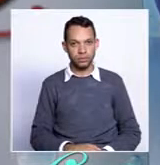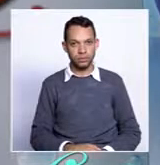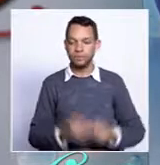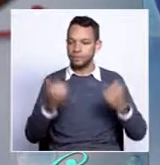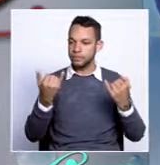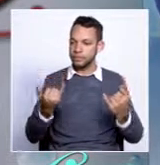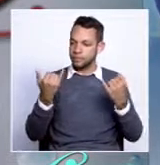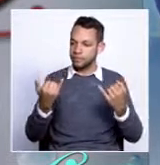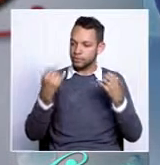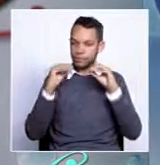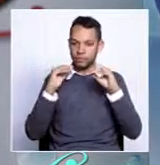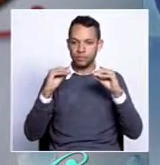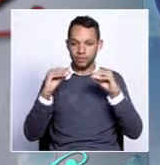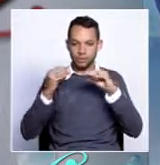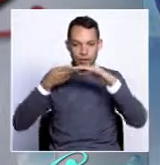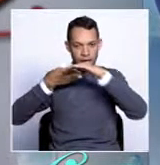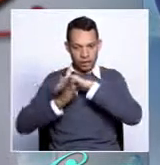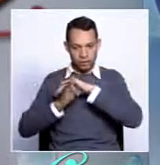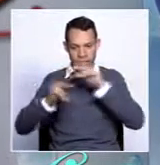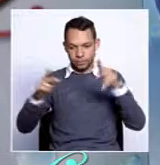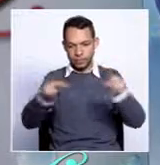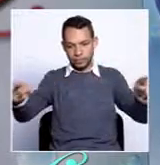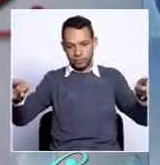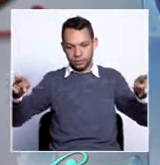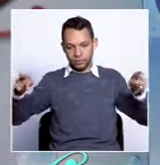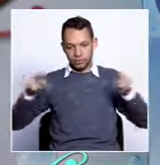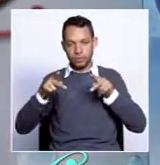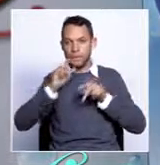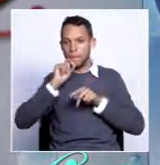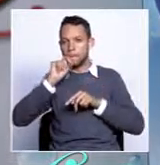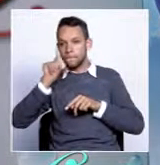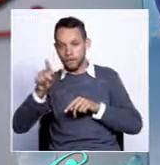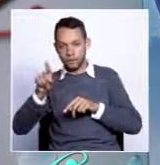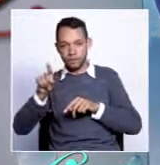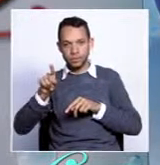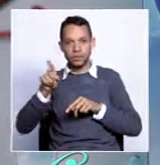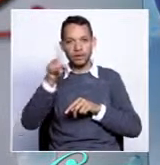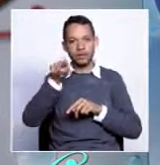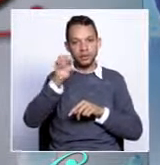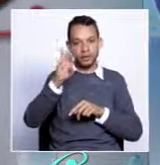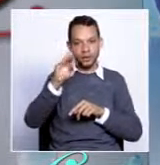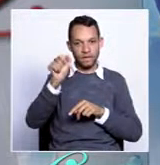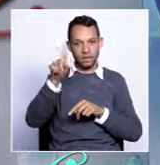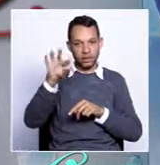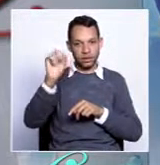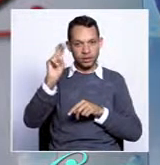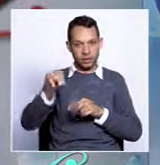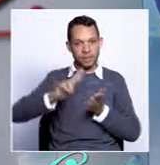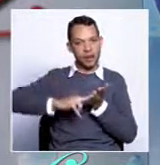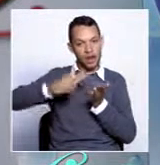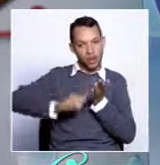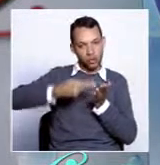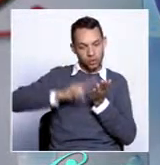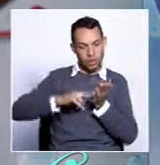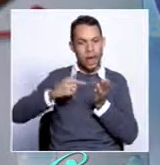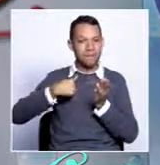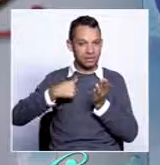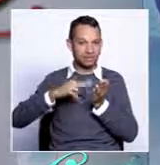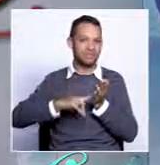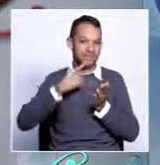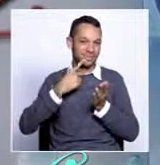y ahora que entraba al set le preguntaba a sebastián nuestro traductor ya los amigos camarógrafos